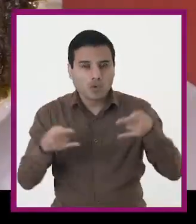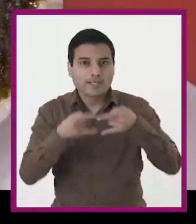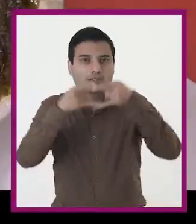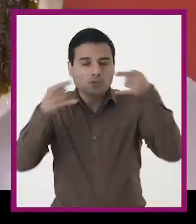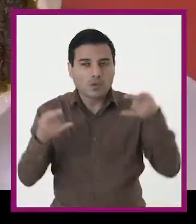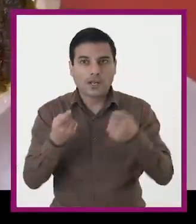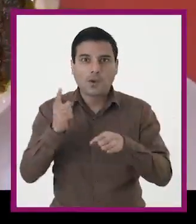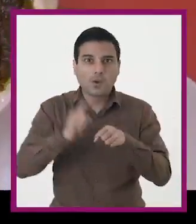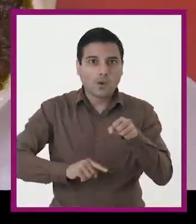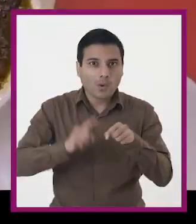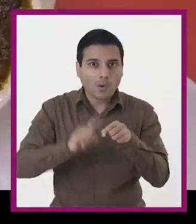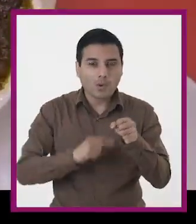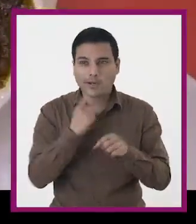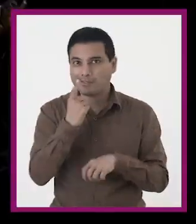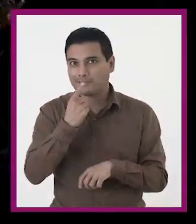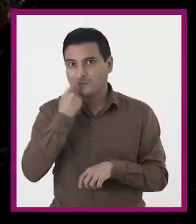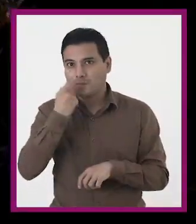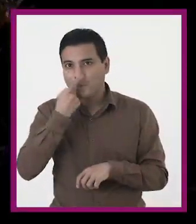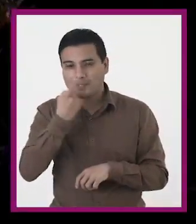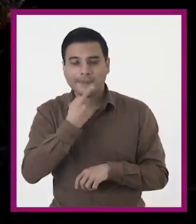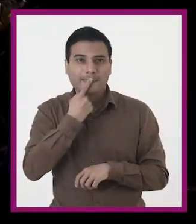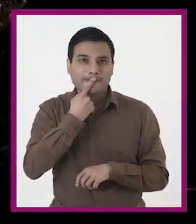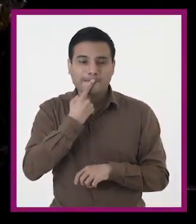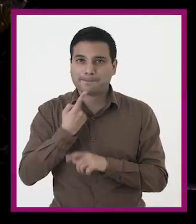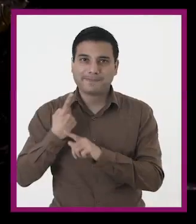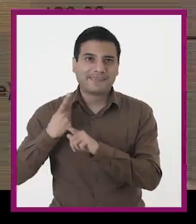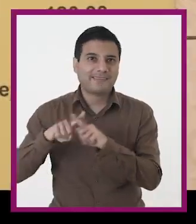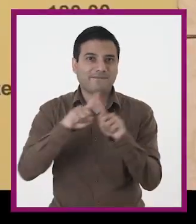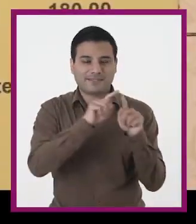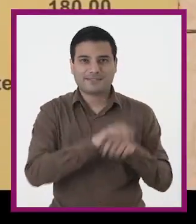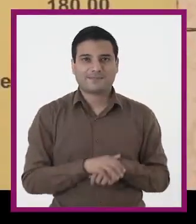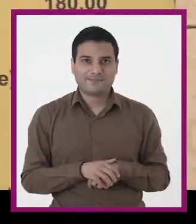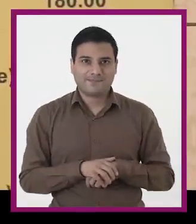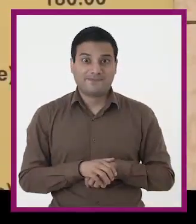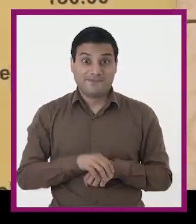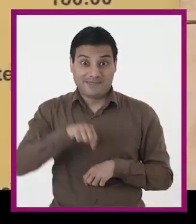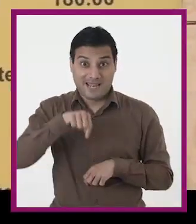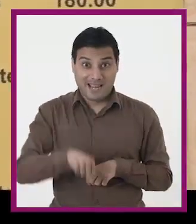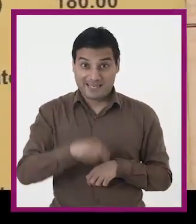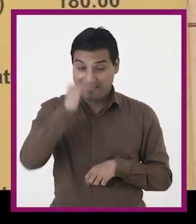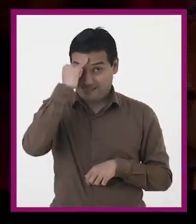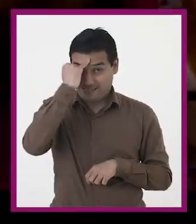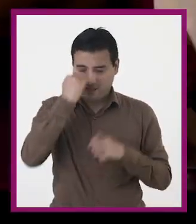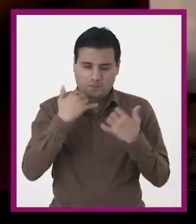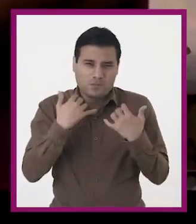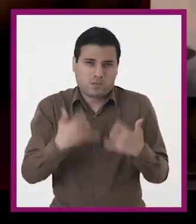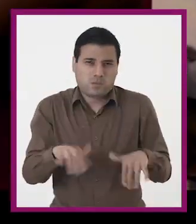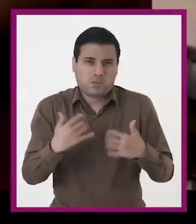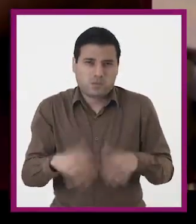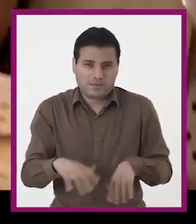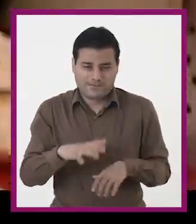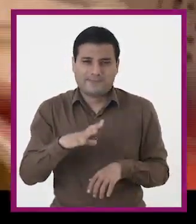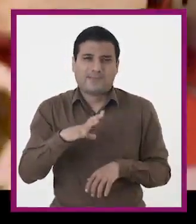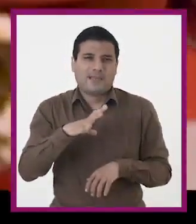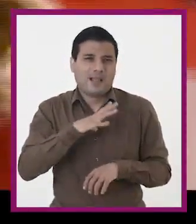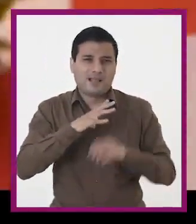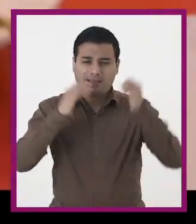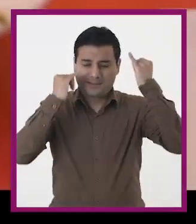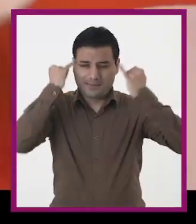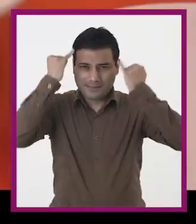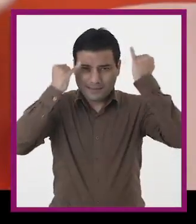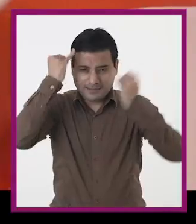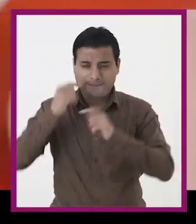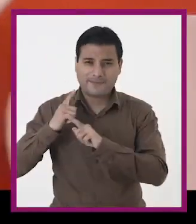historia, de los colores, los aromas y sabores de esta tierra fértil y de la imaginación creadora de